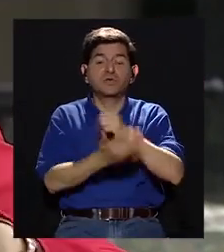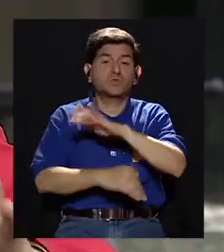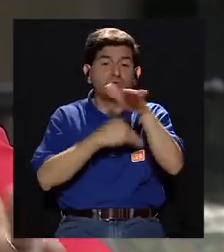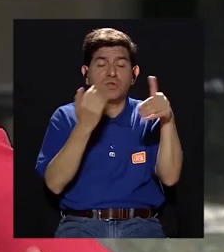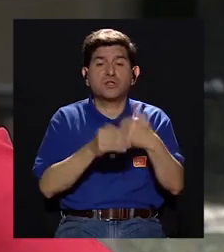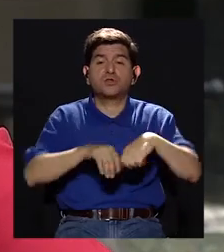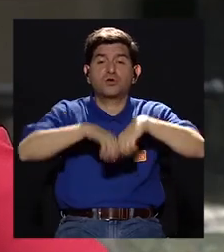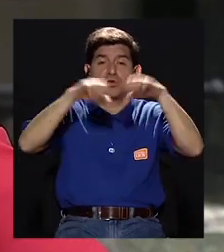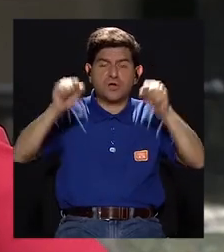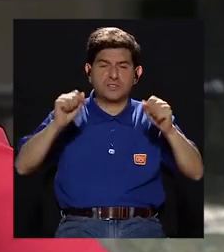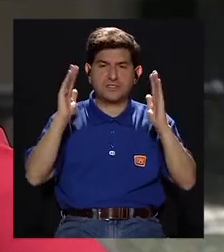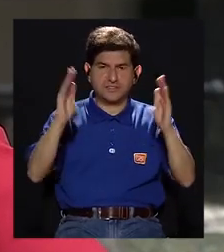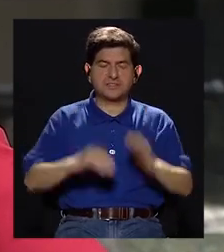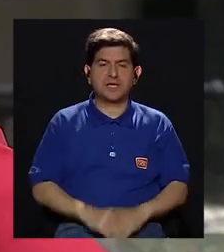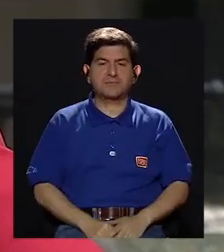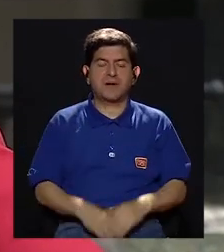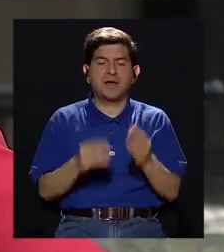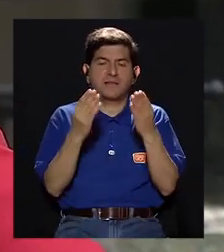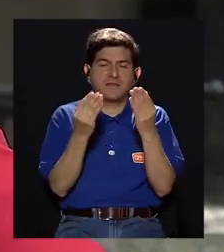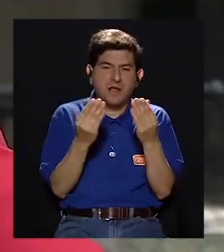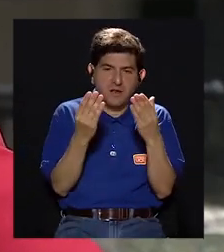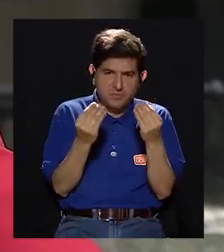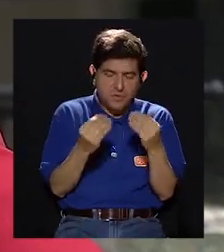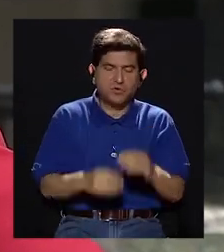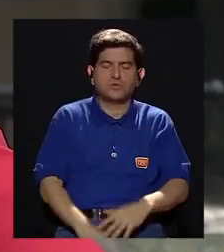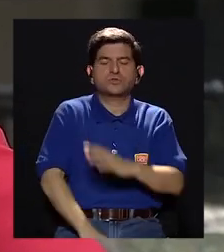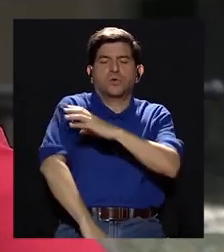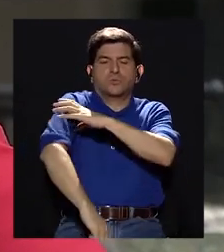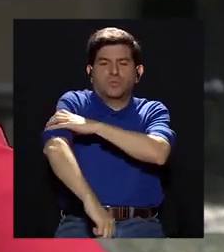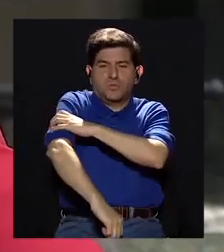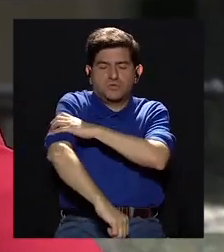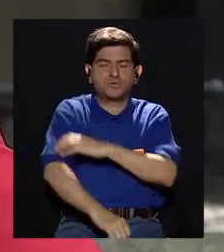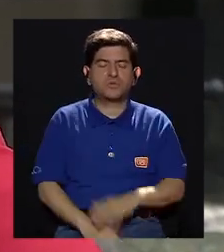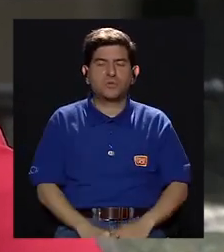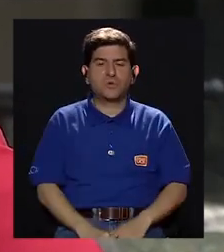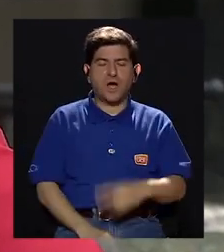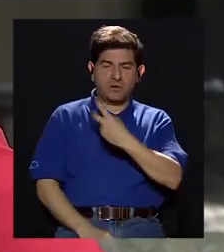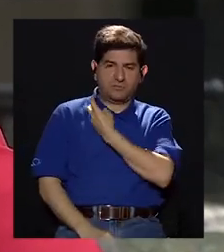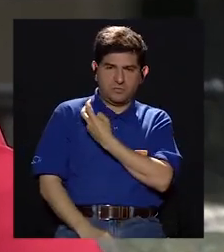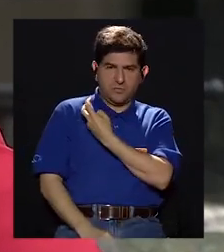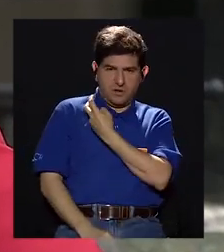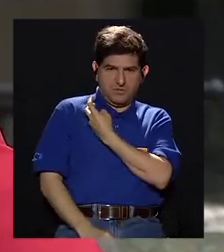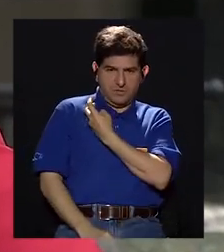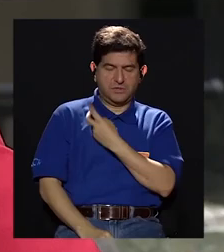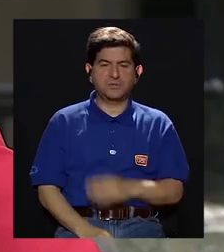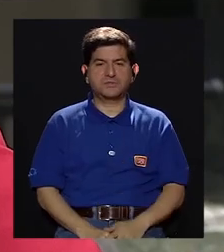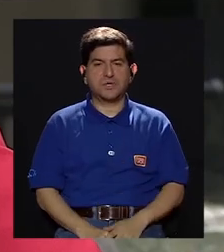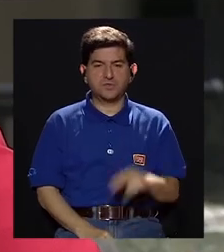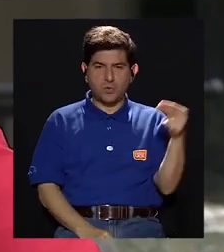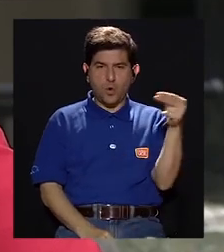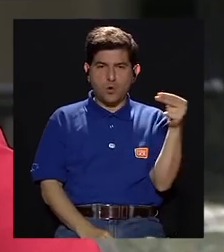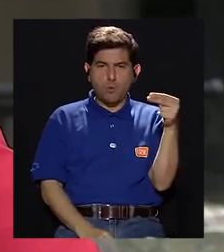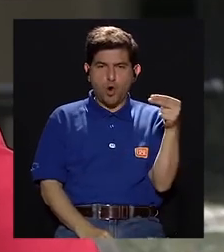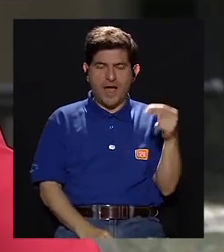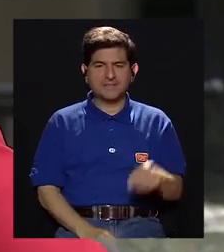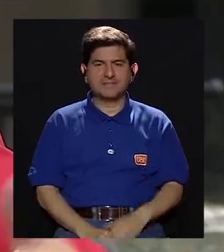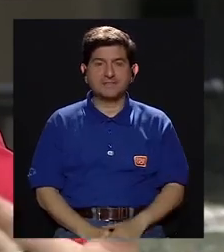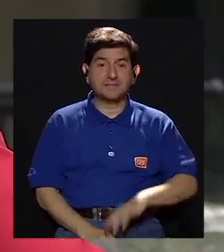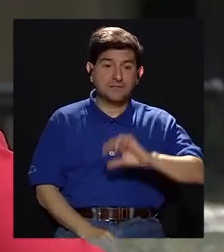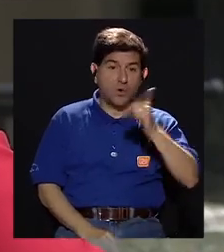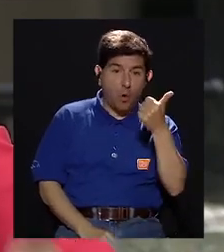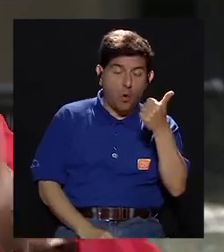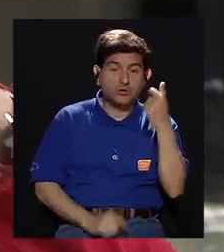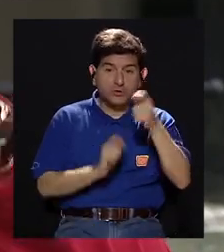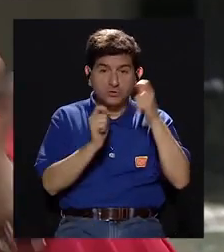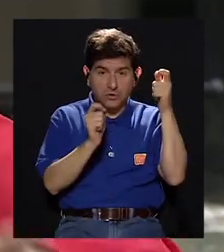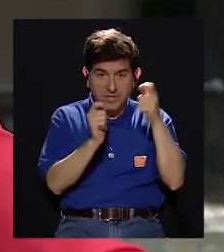para todos los sistemas grandes, el sistema nervioso, muscular, esquelético, las hormonas. Tenemos